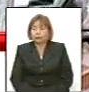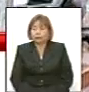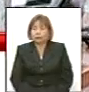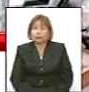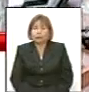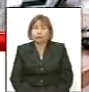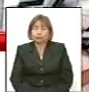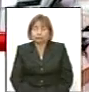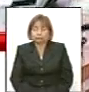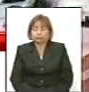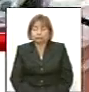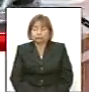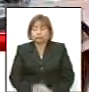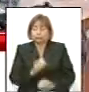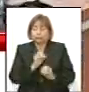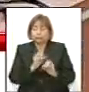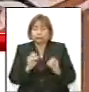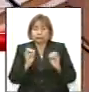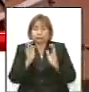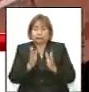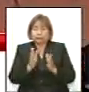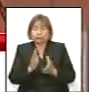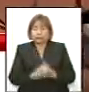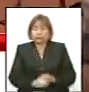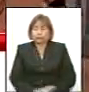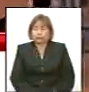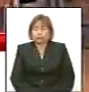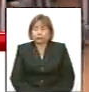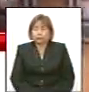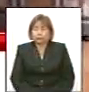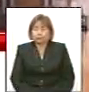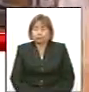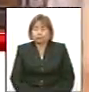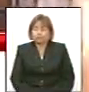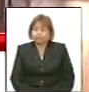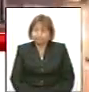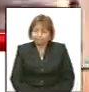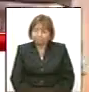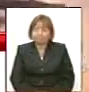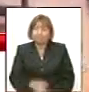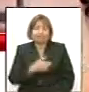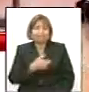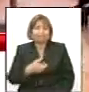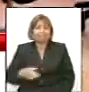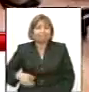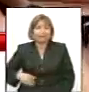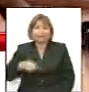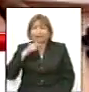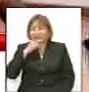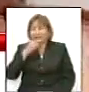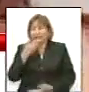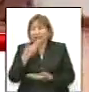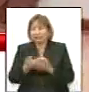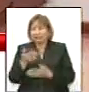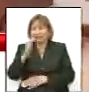Pariona. Tiene la palabra la congresista María Ramos. Presidente, buenos días o buenas tardes.